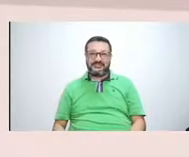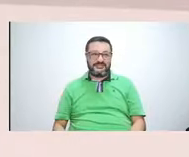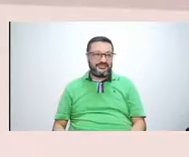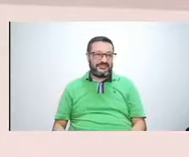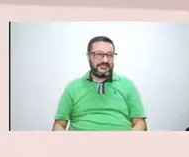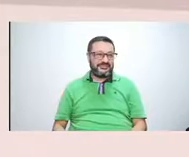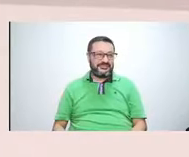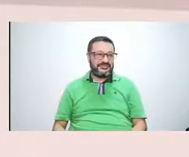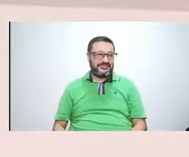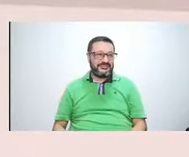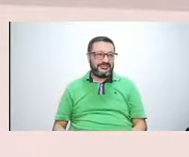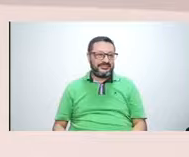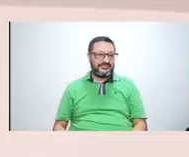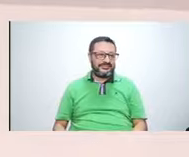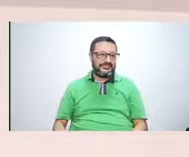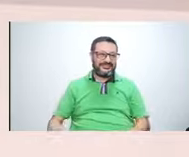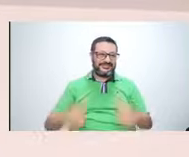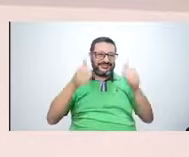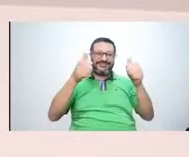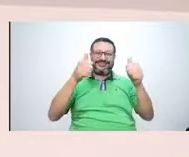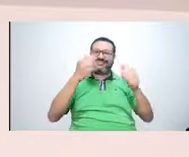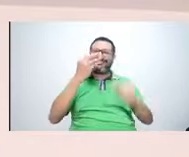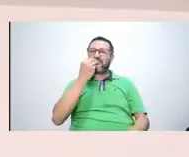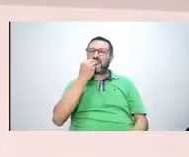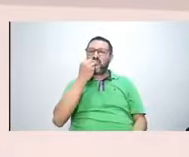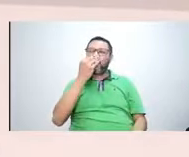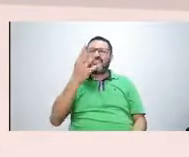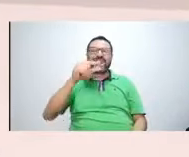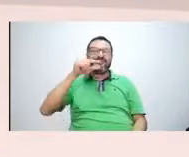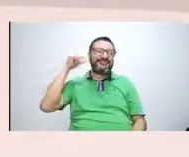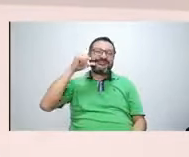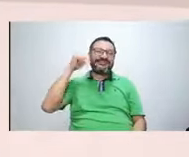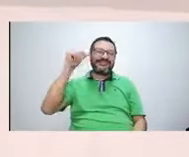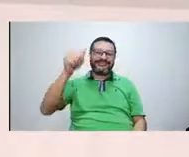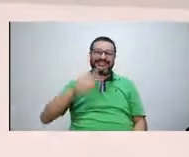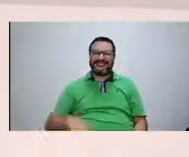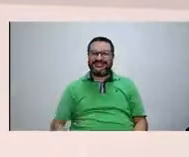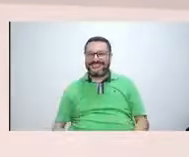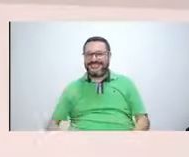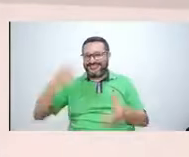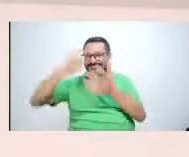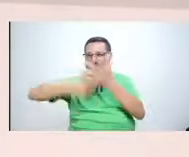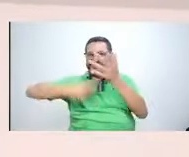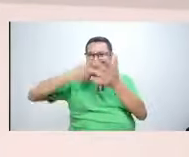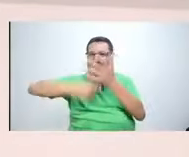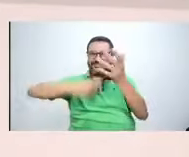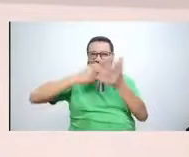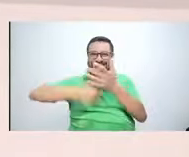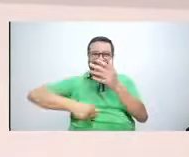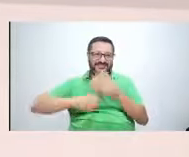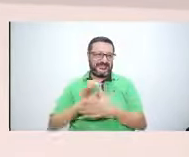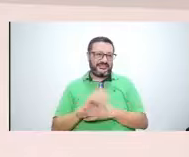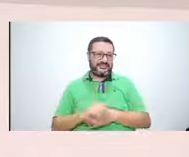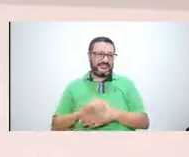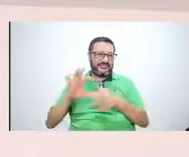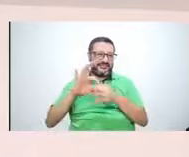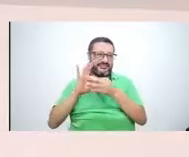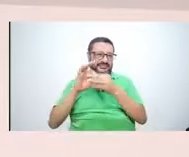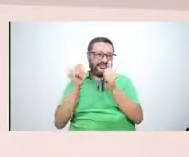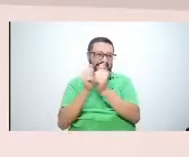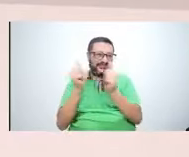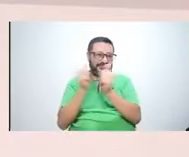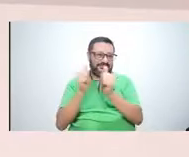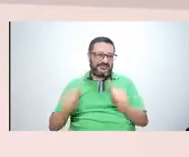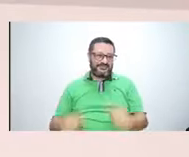van a ayudar a uno como a acordarse de ciertas correcciones. Entonces él lo hace a través de alguna compañera de uno.